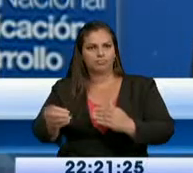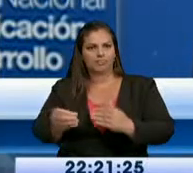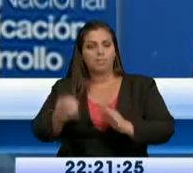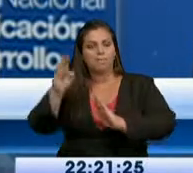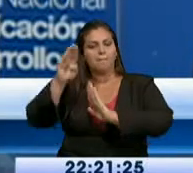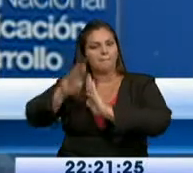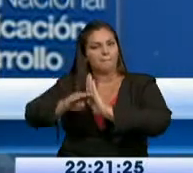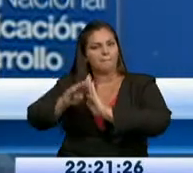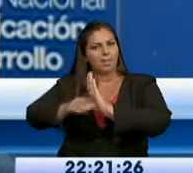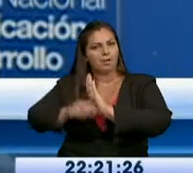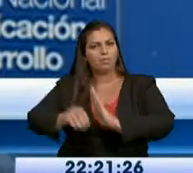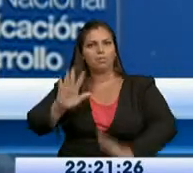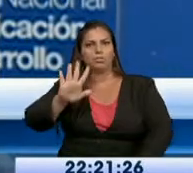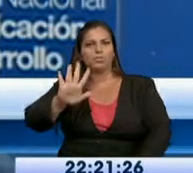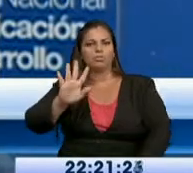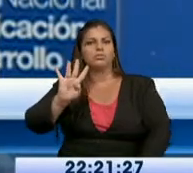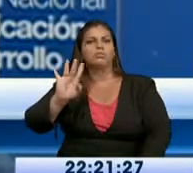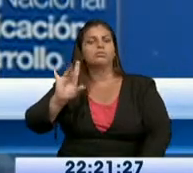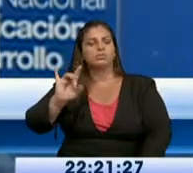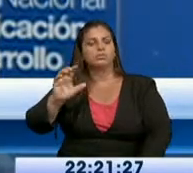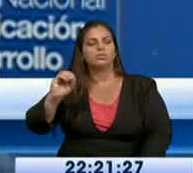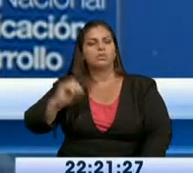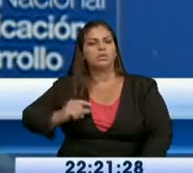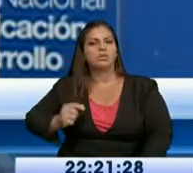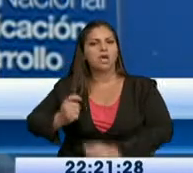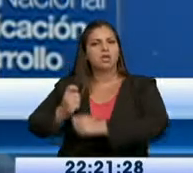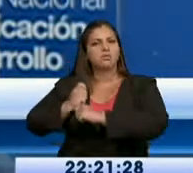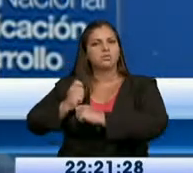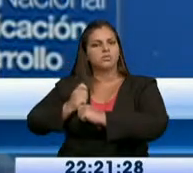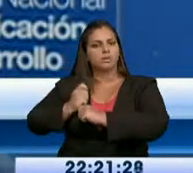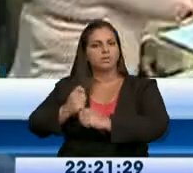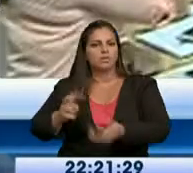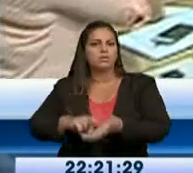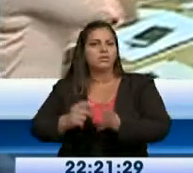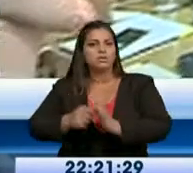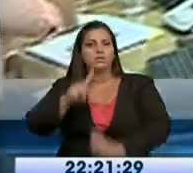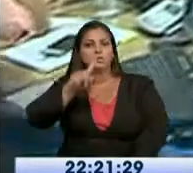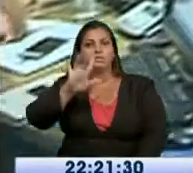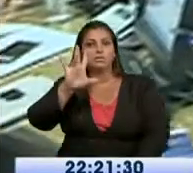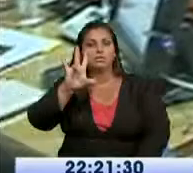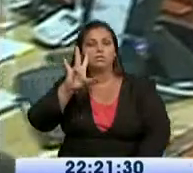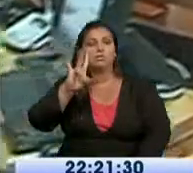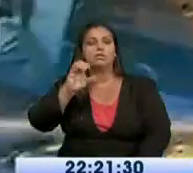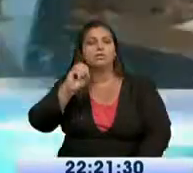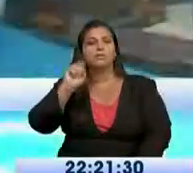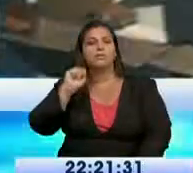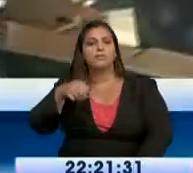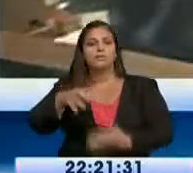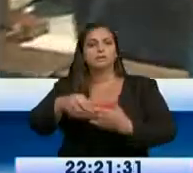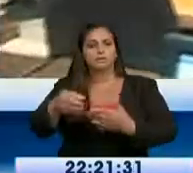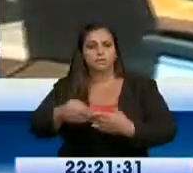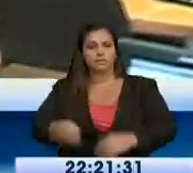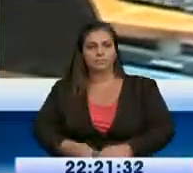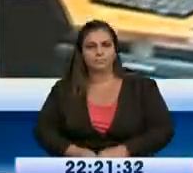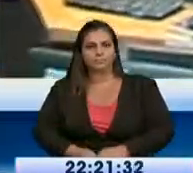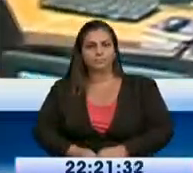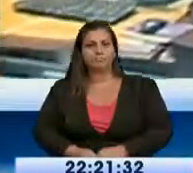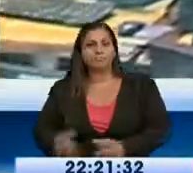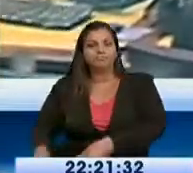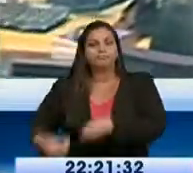salarios básicos unificados. Esto es prácticamente $170,000. Por lo pronto, se remitirá a la Asamblea